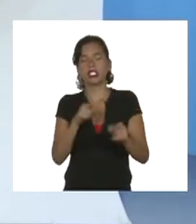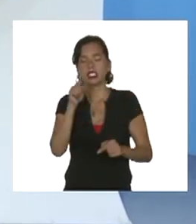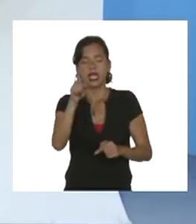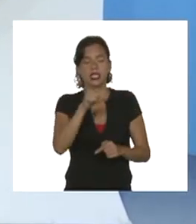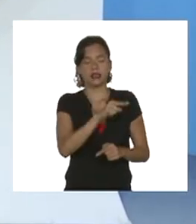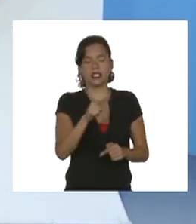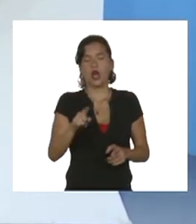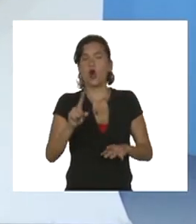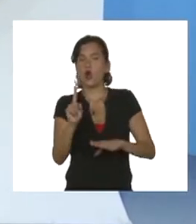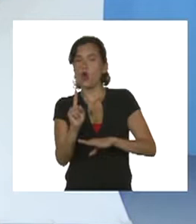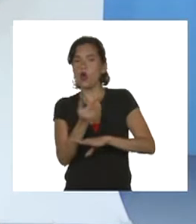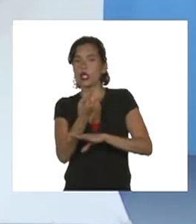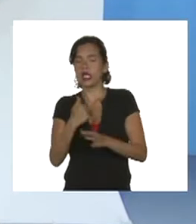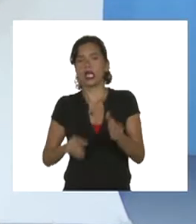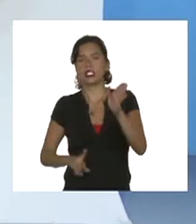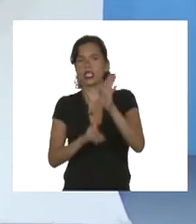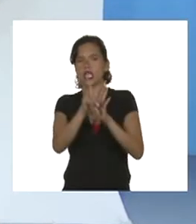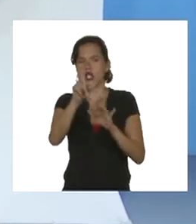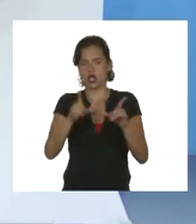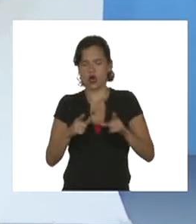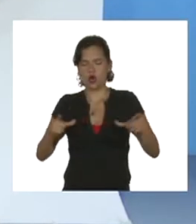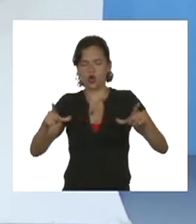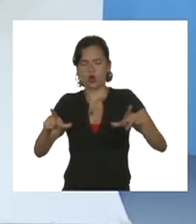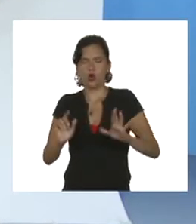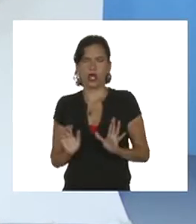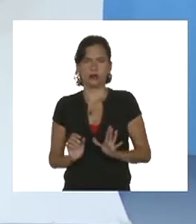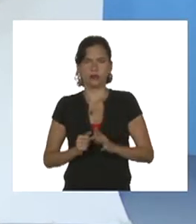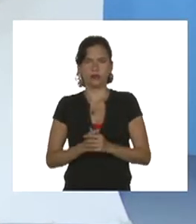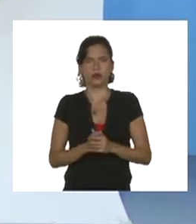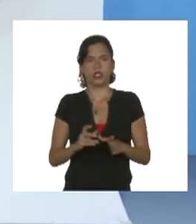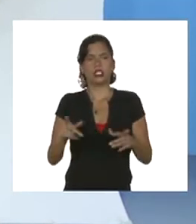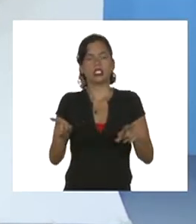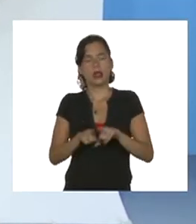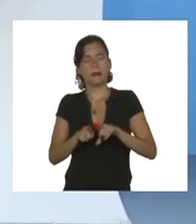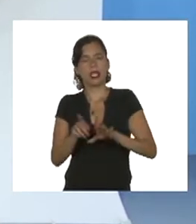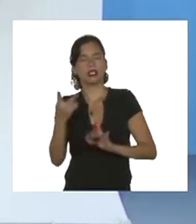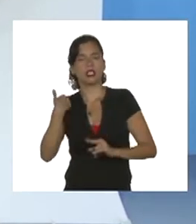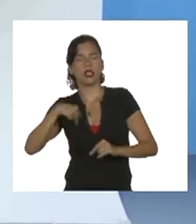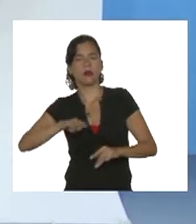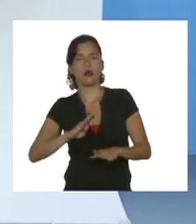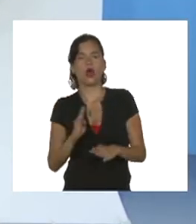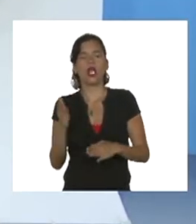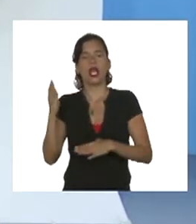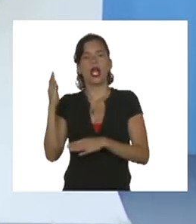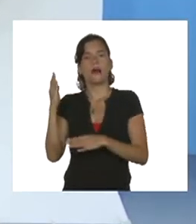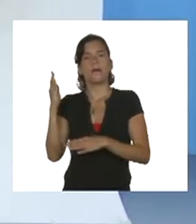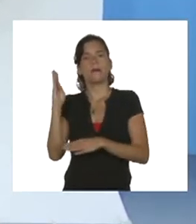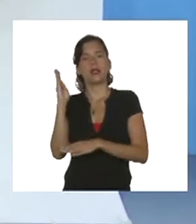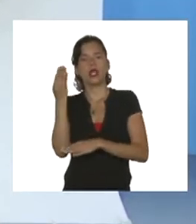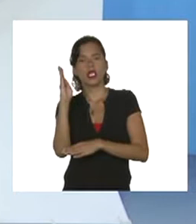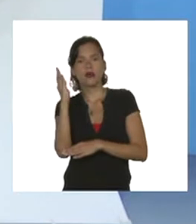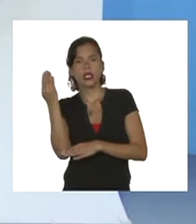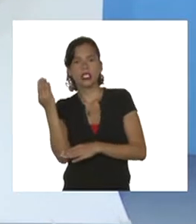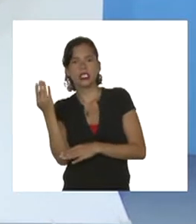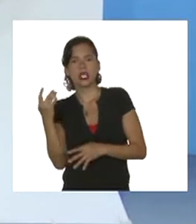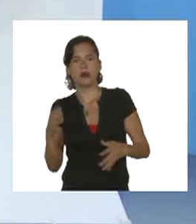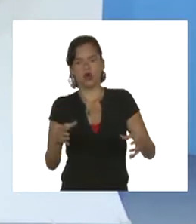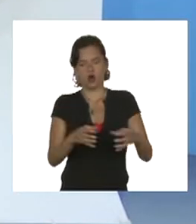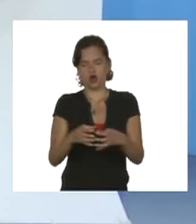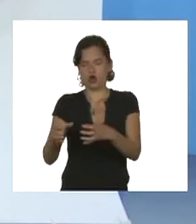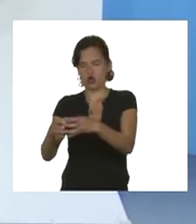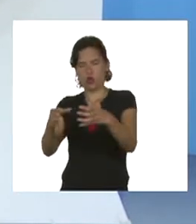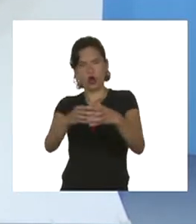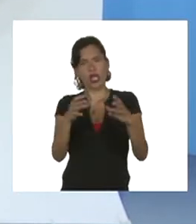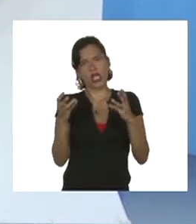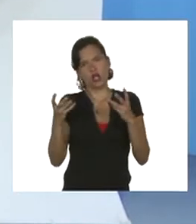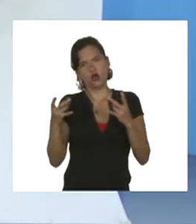especies únicas que se desarrollan en un lugar determinado. También tenemos la biodiversidad por especies, que es el número de especies que se